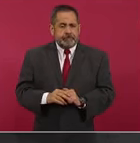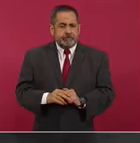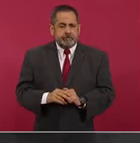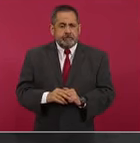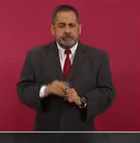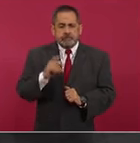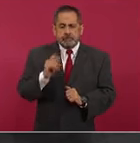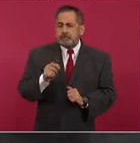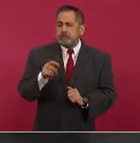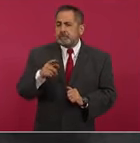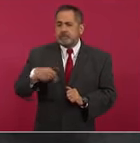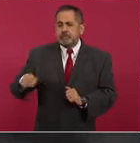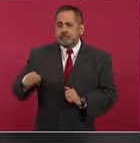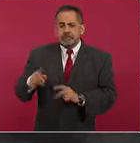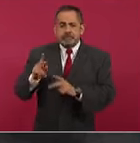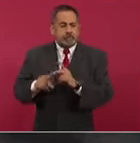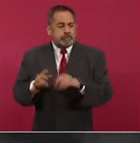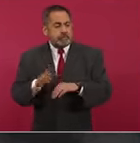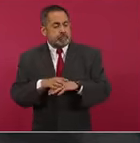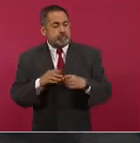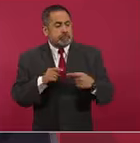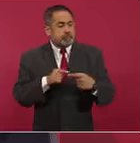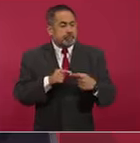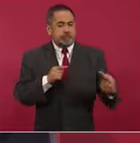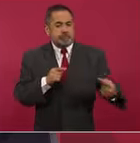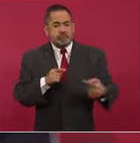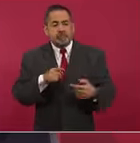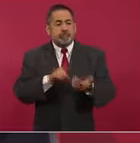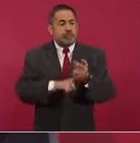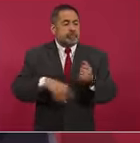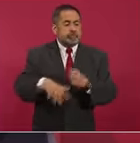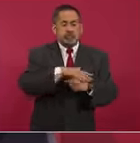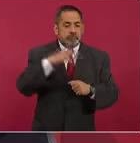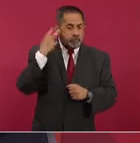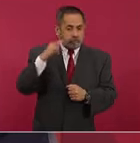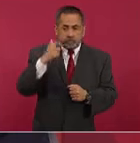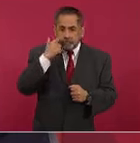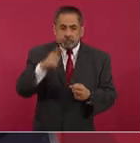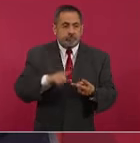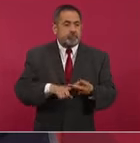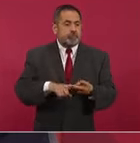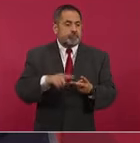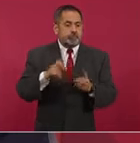hay oposición en Veracruz, en Tamaulipas, en San Luis,